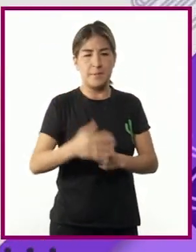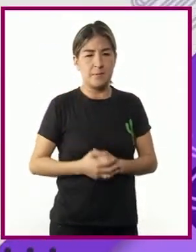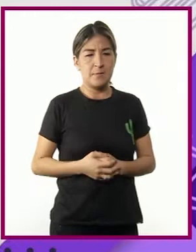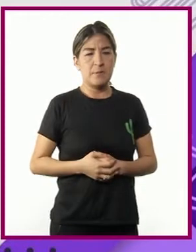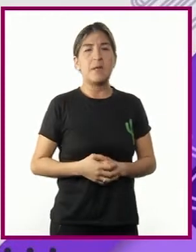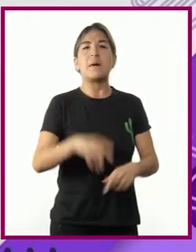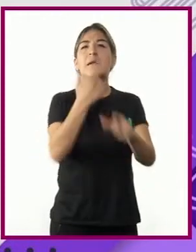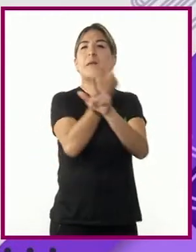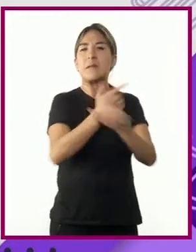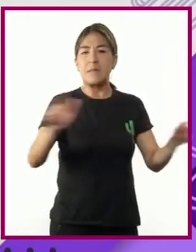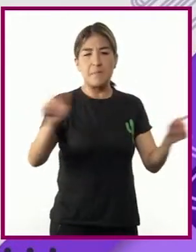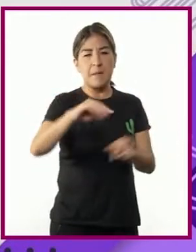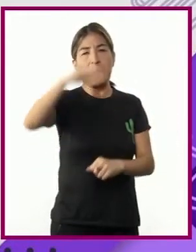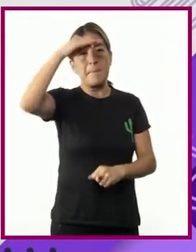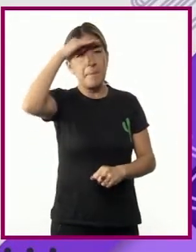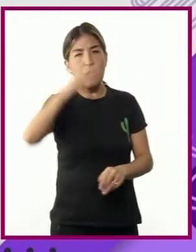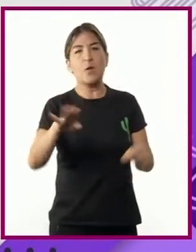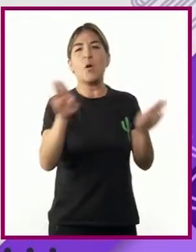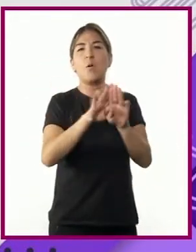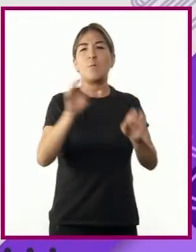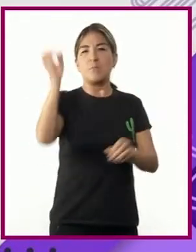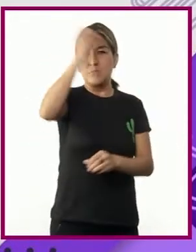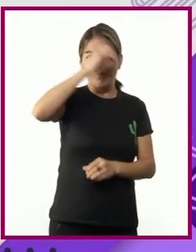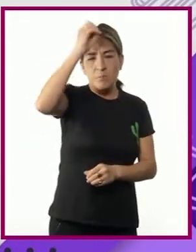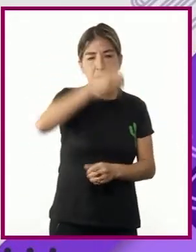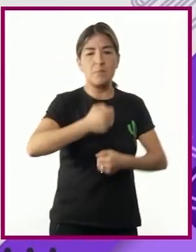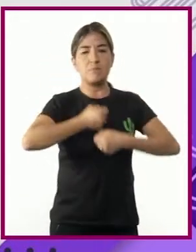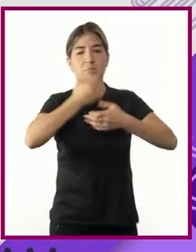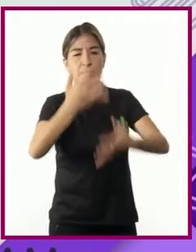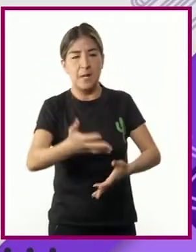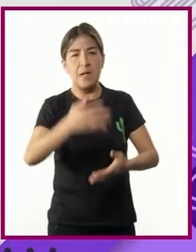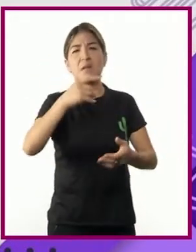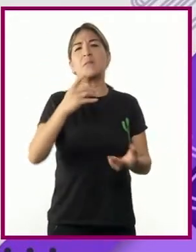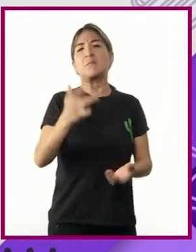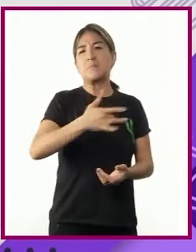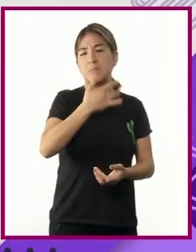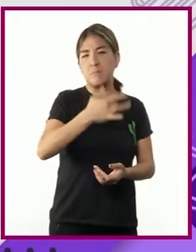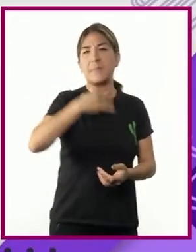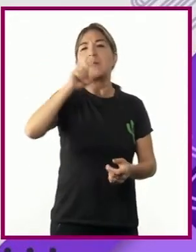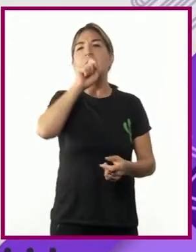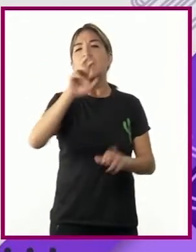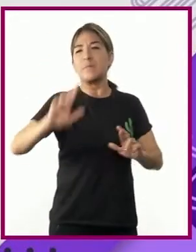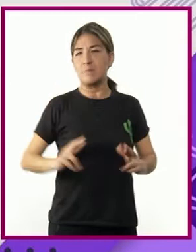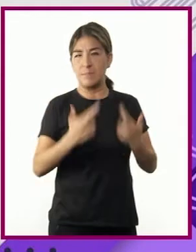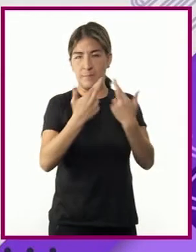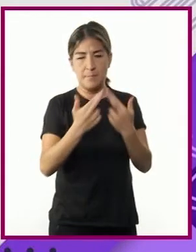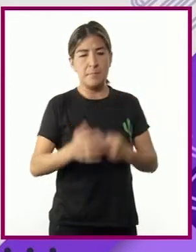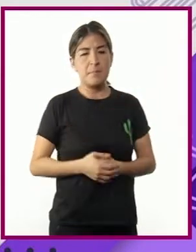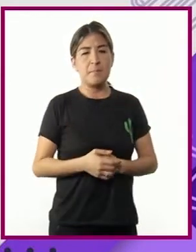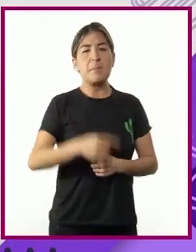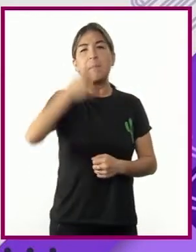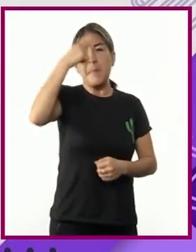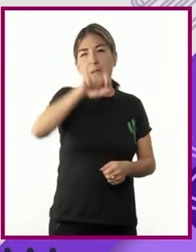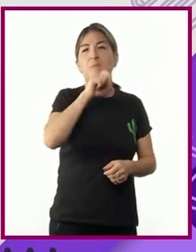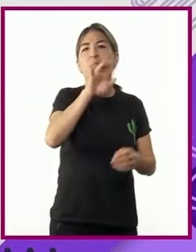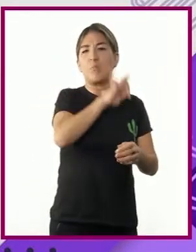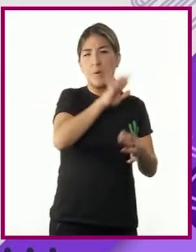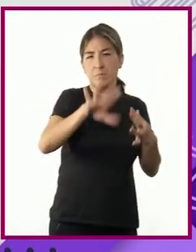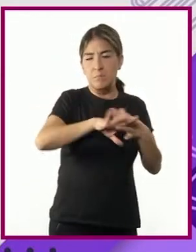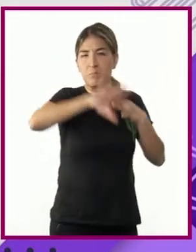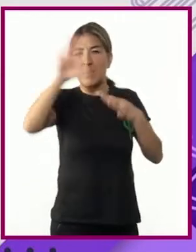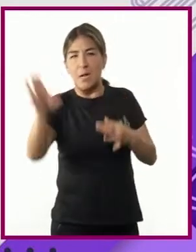pensamiento, opinión, expresión, conciencia y religión, al refugio, a emigrar